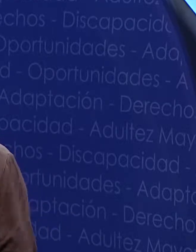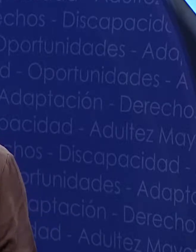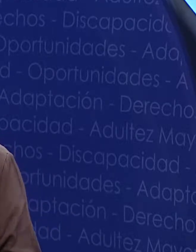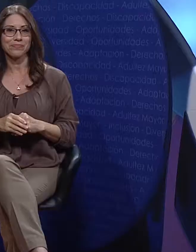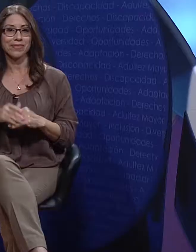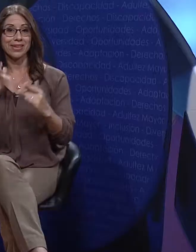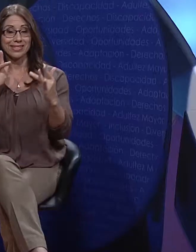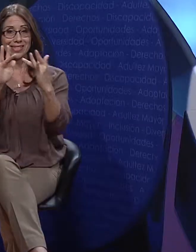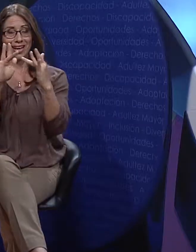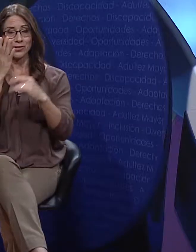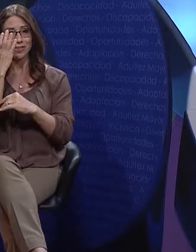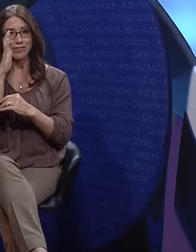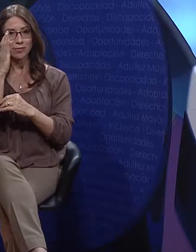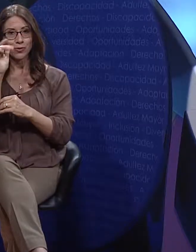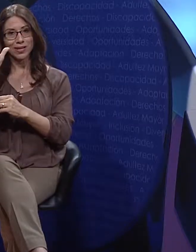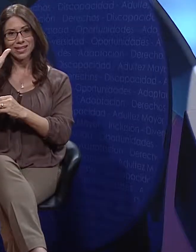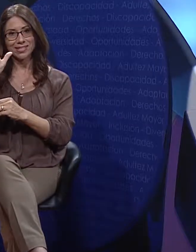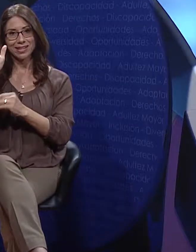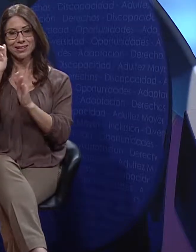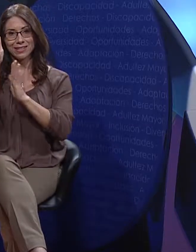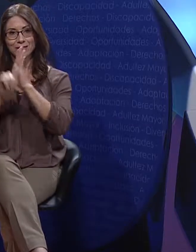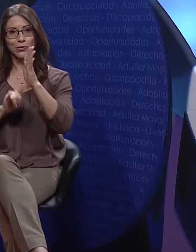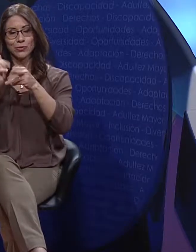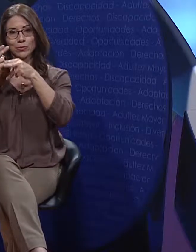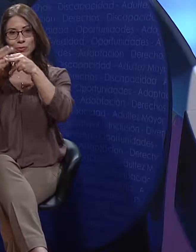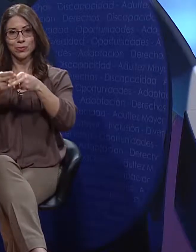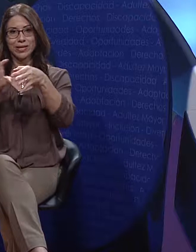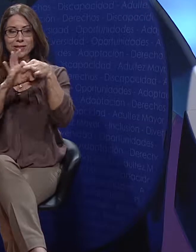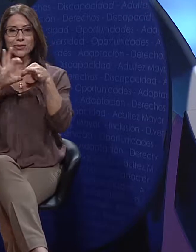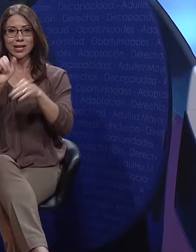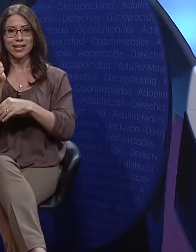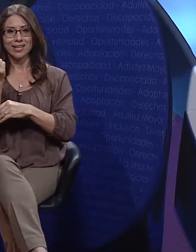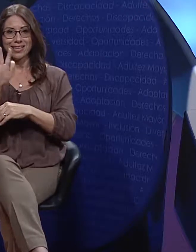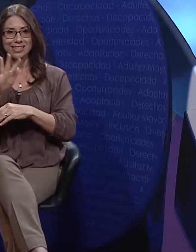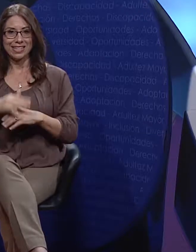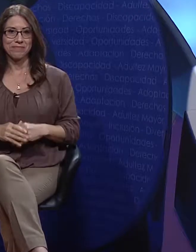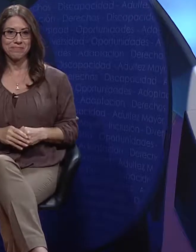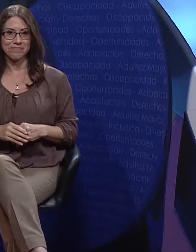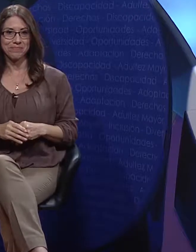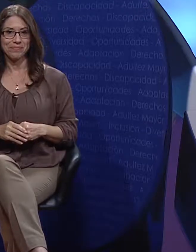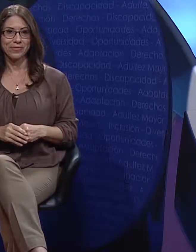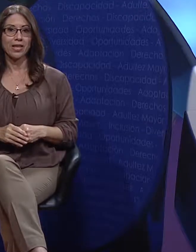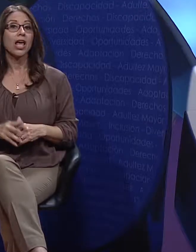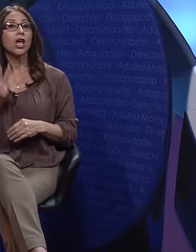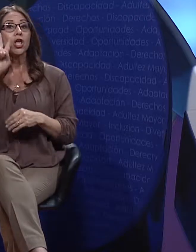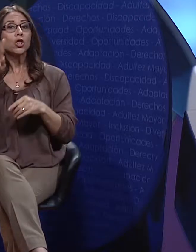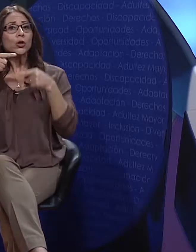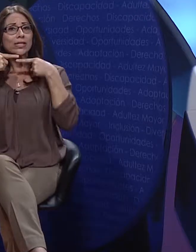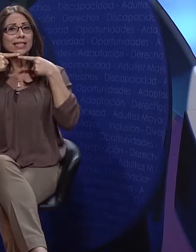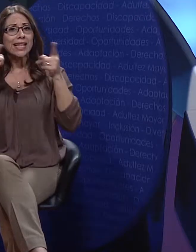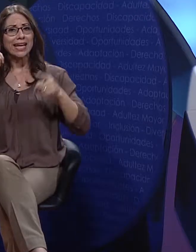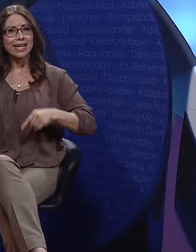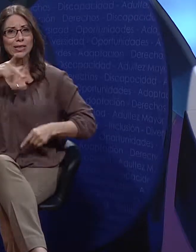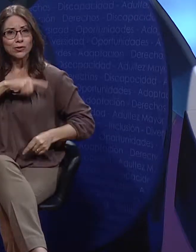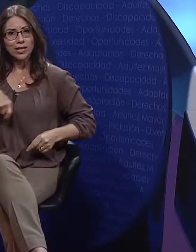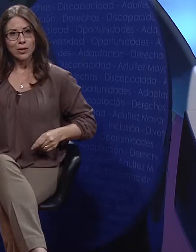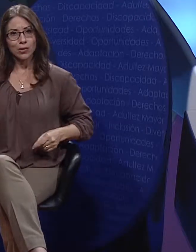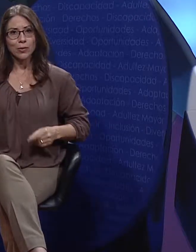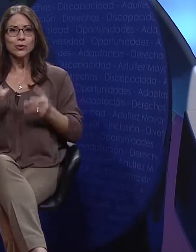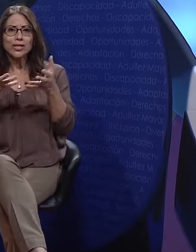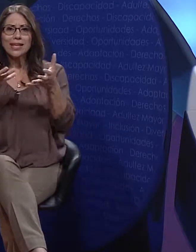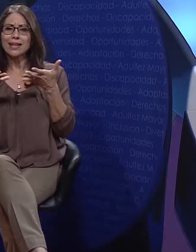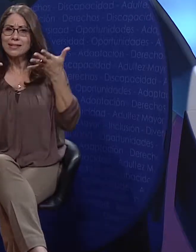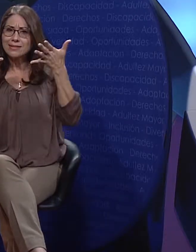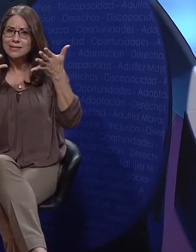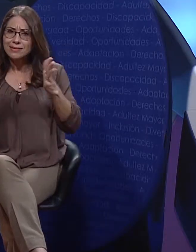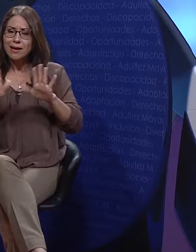mayores. Síganos en Facebook, Instagram y YouTube como Nexos Canal 15. 2 decretos ejecutivos pretenden de una